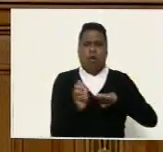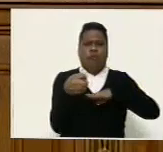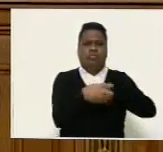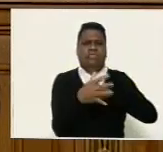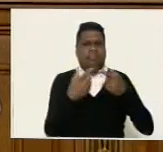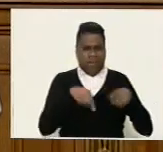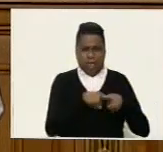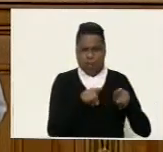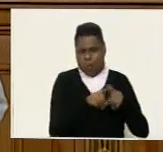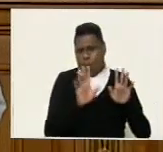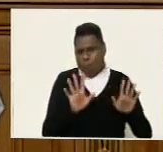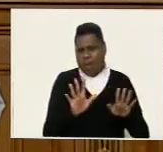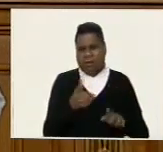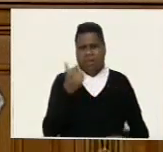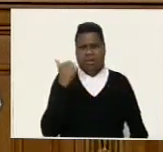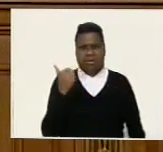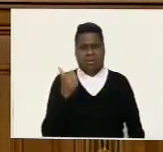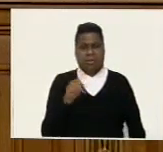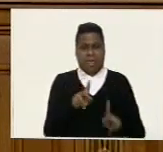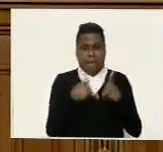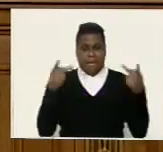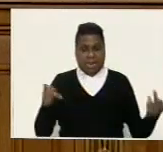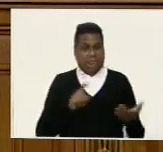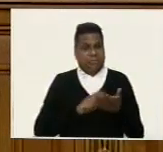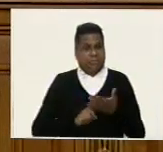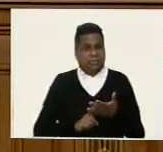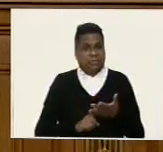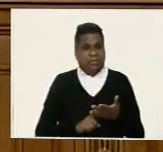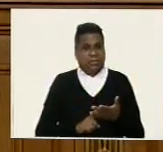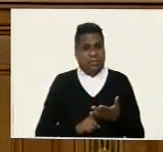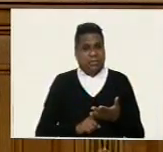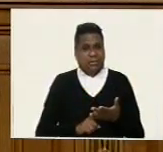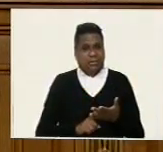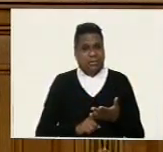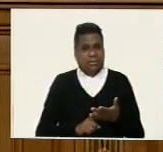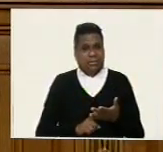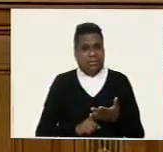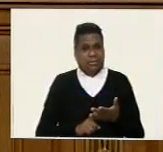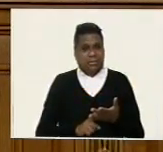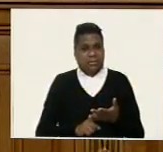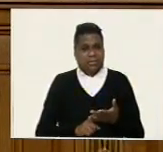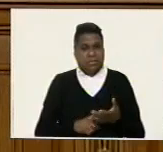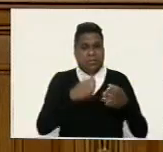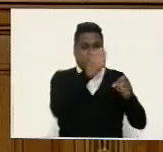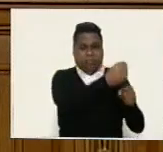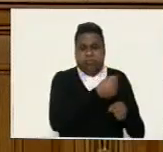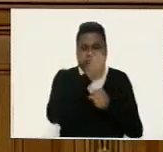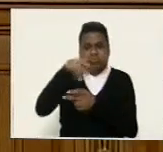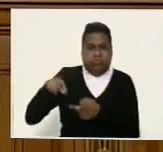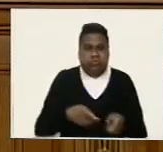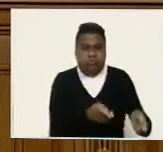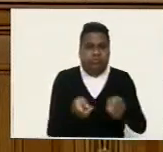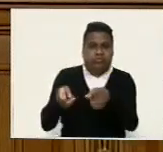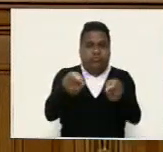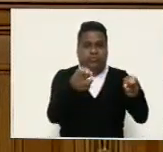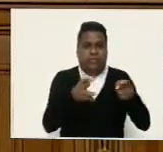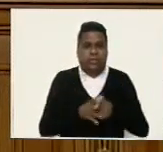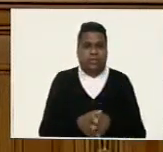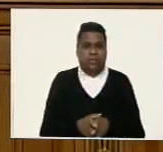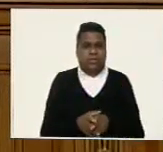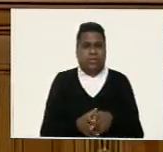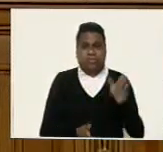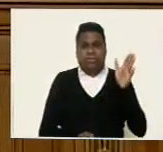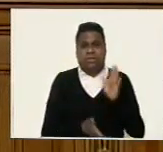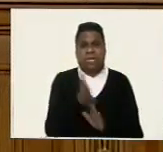Allá llegaba el Correo del Orinoco, a través del río Orinoco, el Apure, el Uribante, llegaba